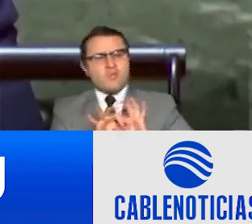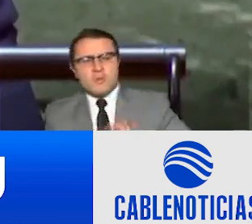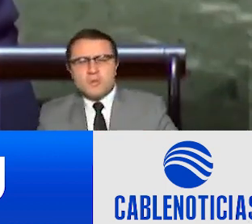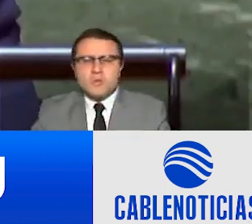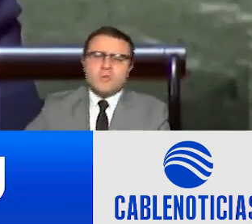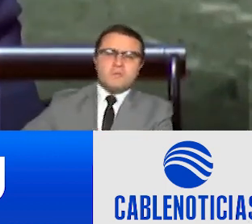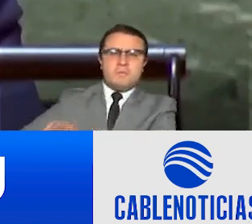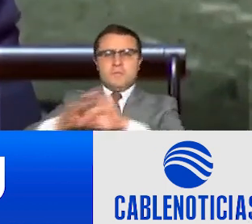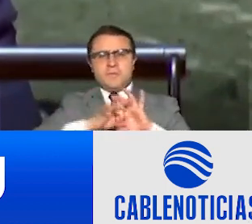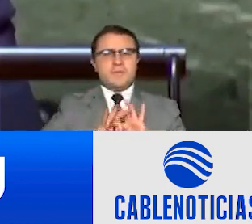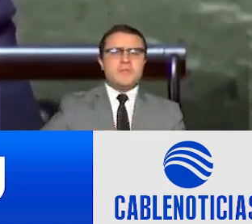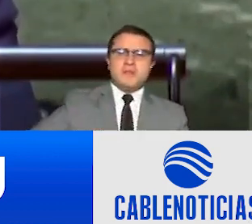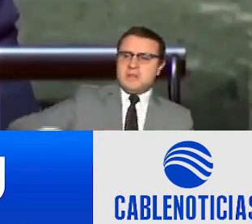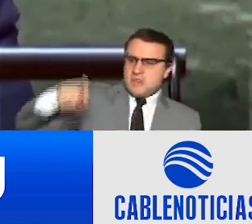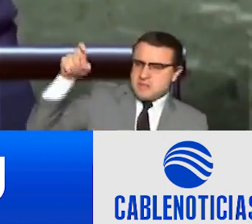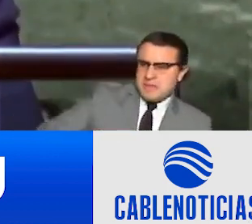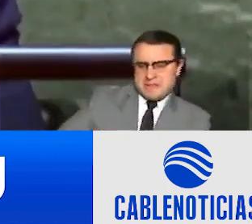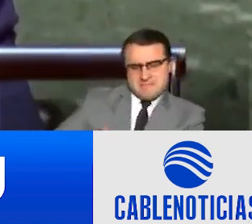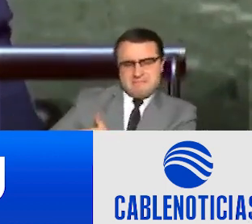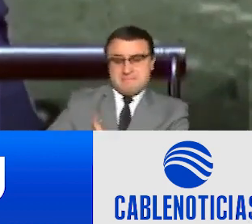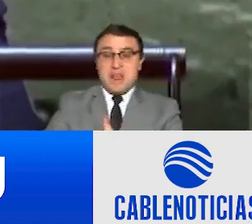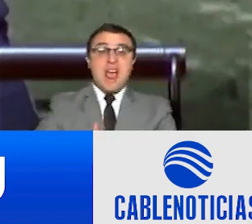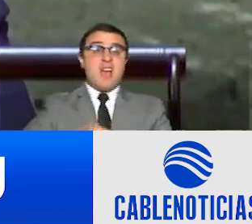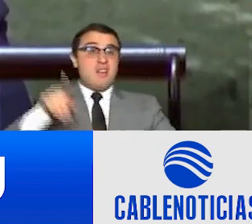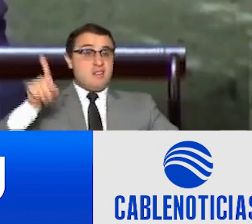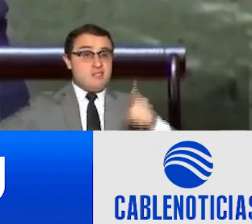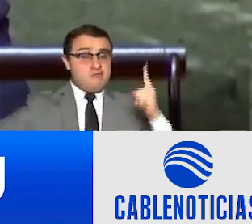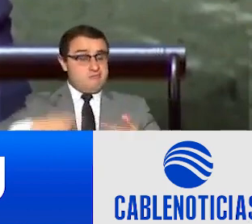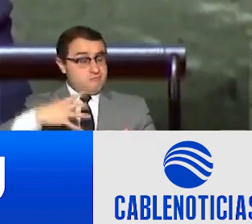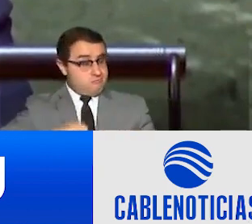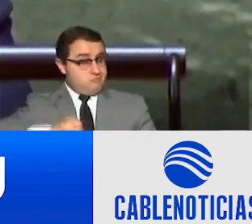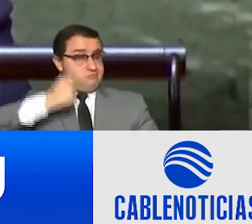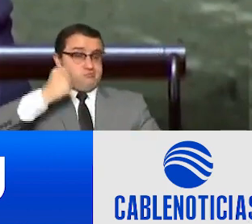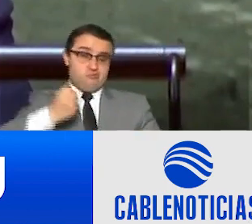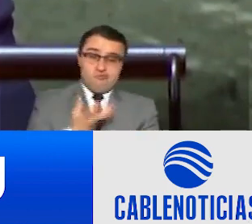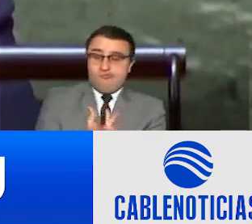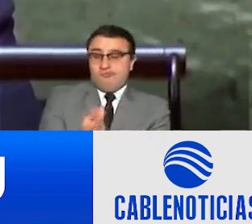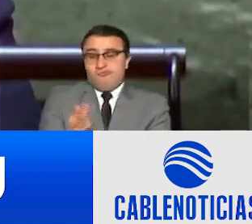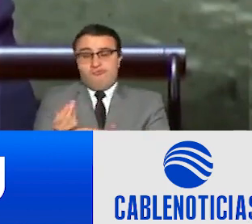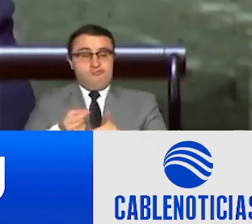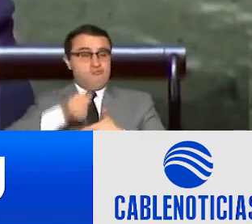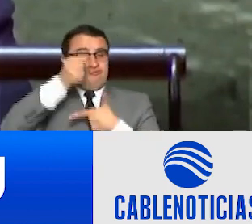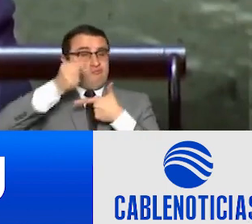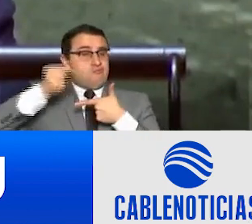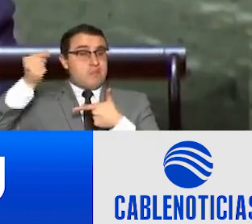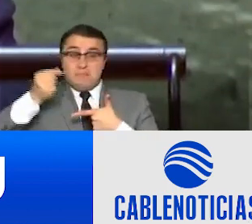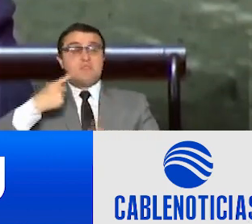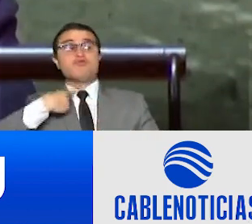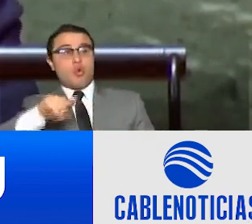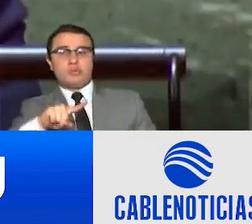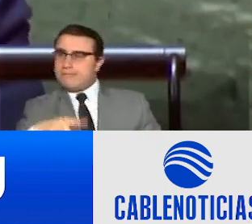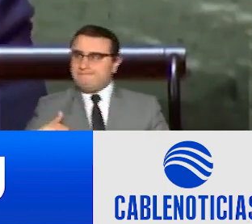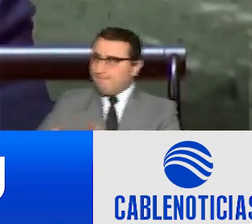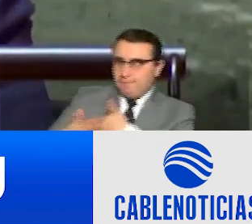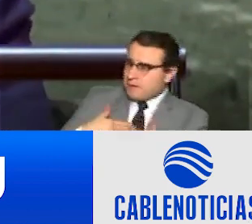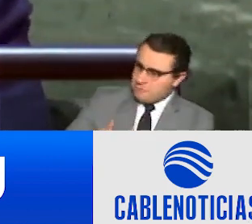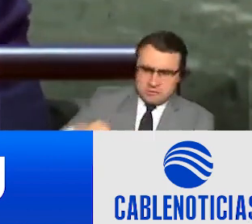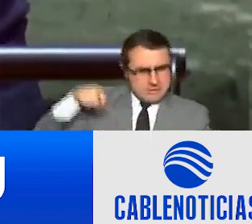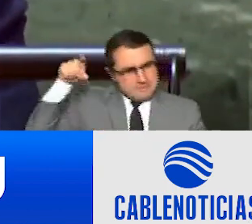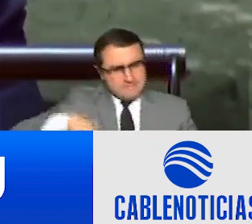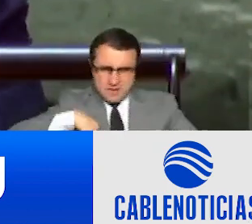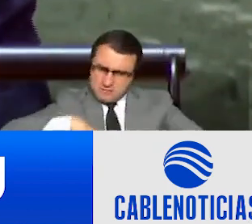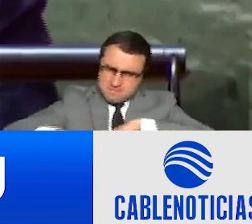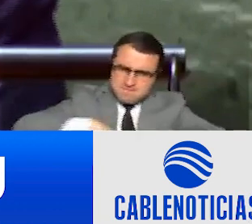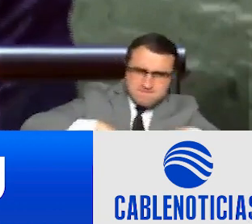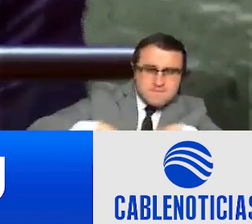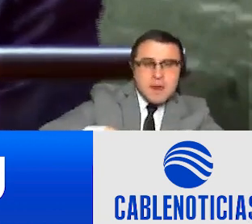adelantar, le guste o no le guste a los mercados, es necesario entonces abrir los